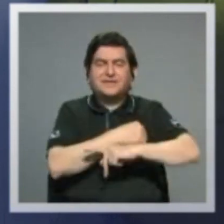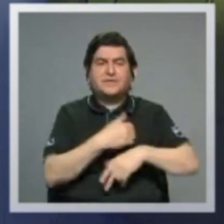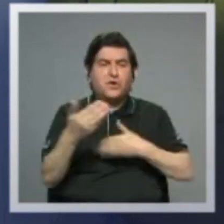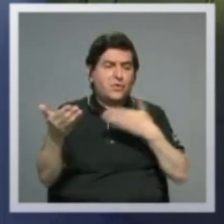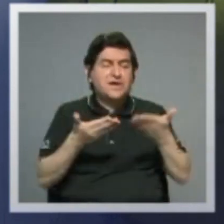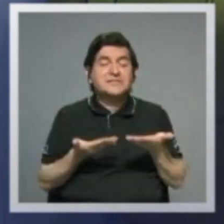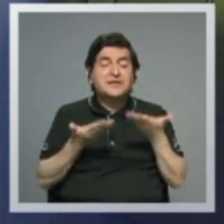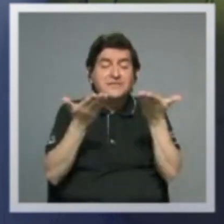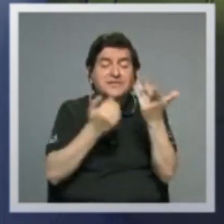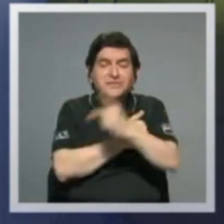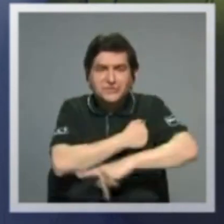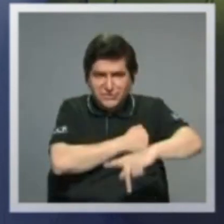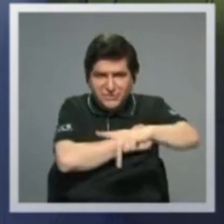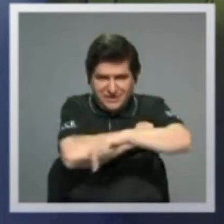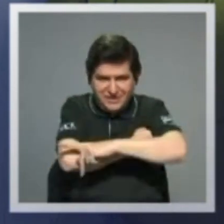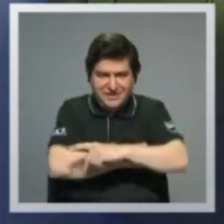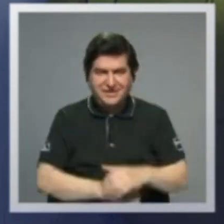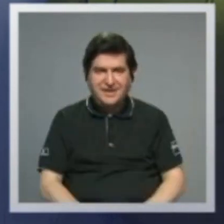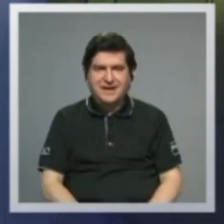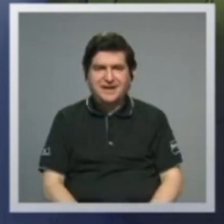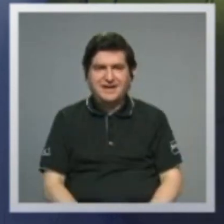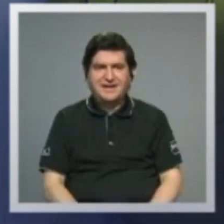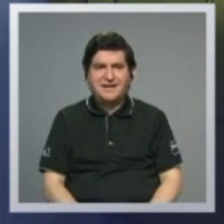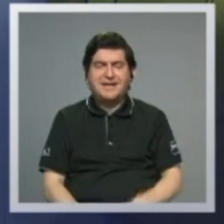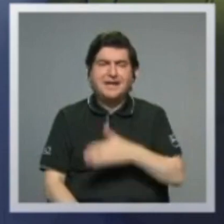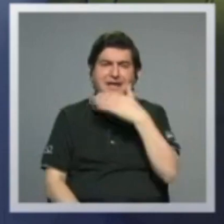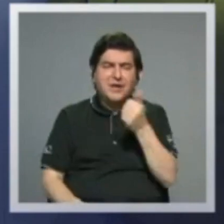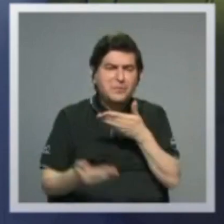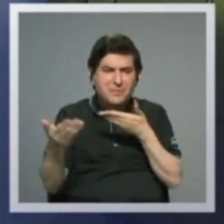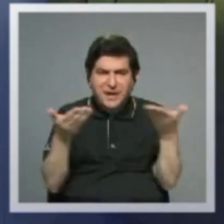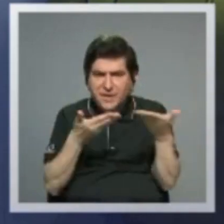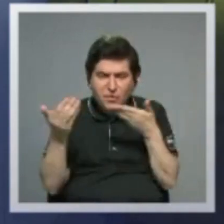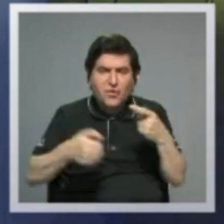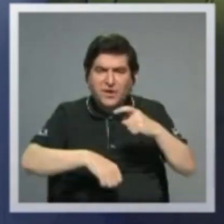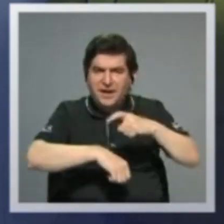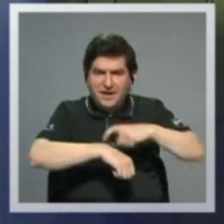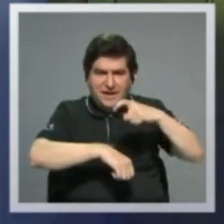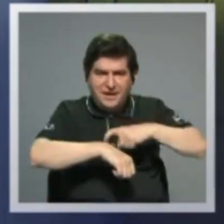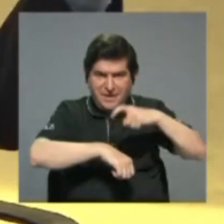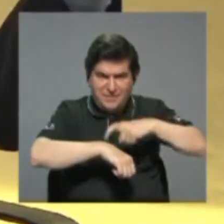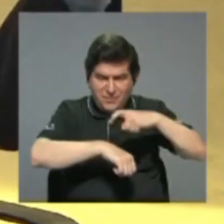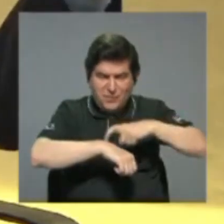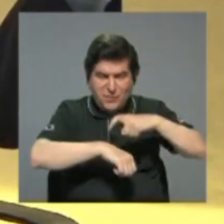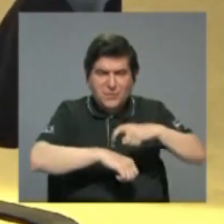a los países, y se sirve mejor cuando se